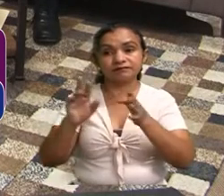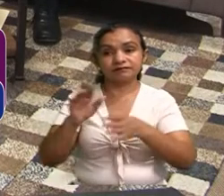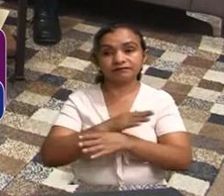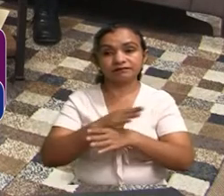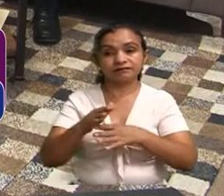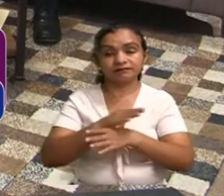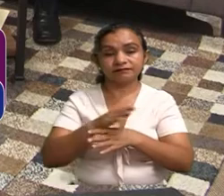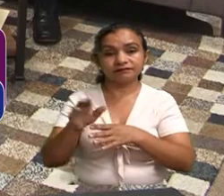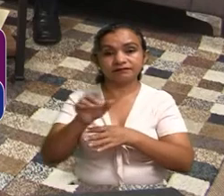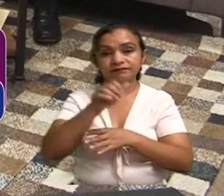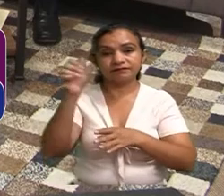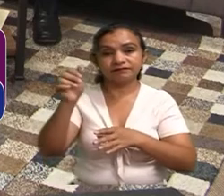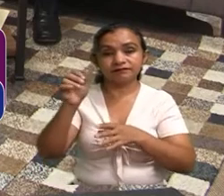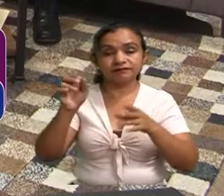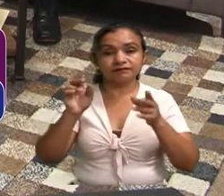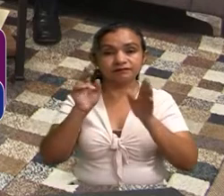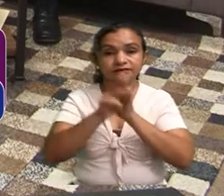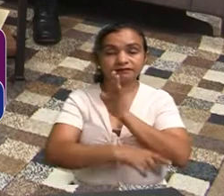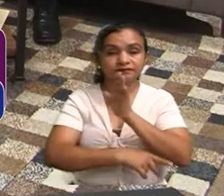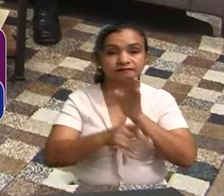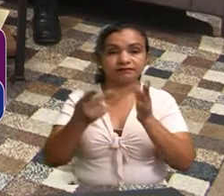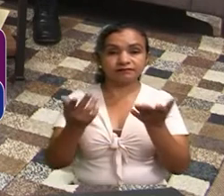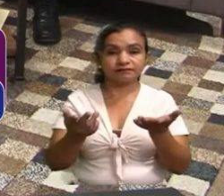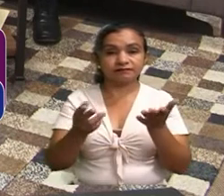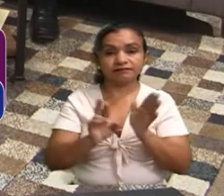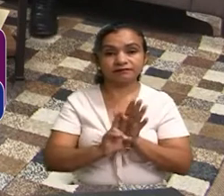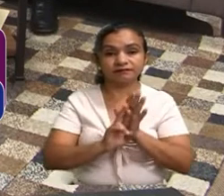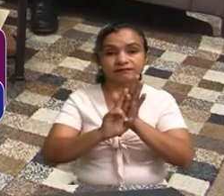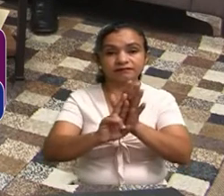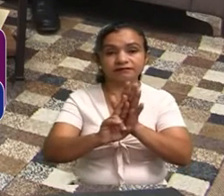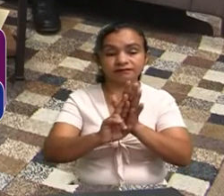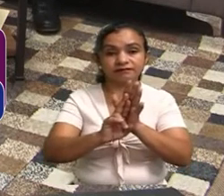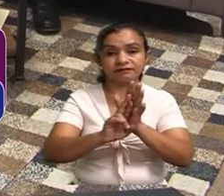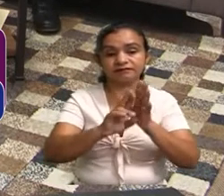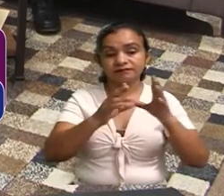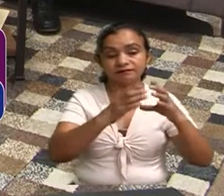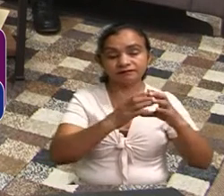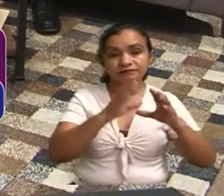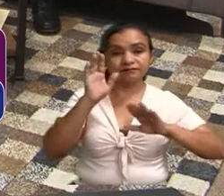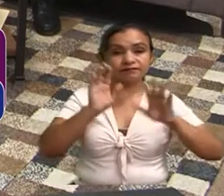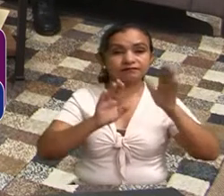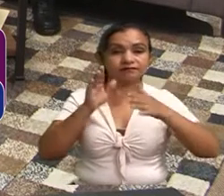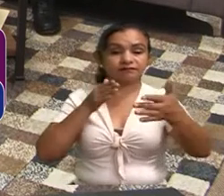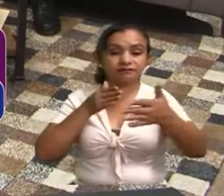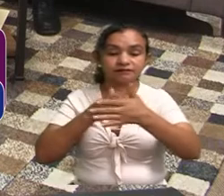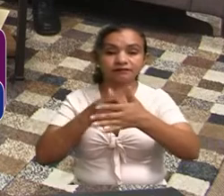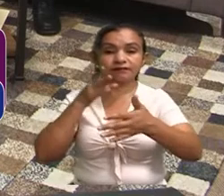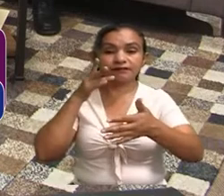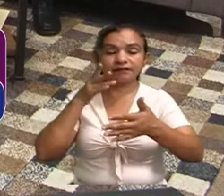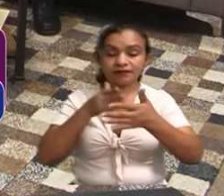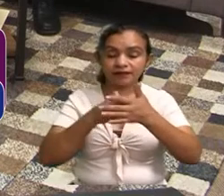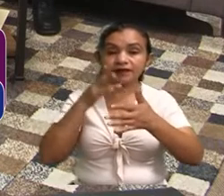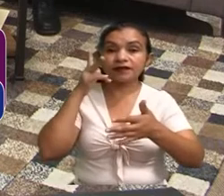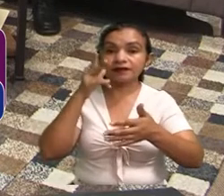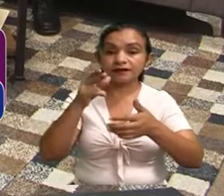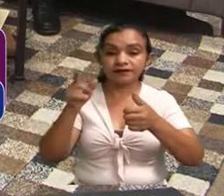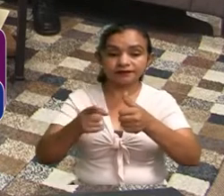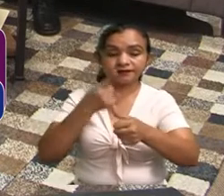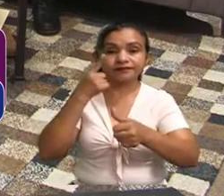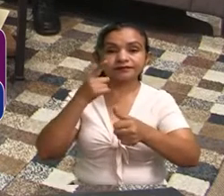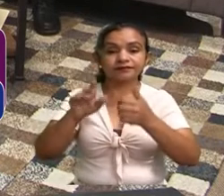lo que tienen los países que tenemos acá. Bueno, ya respuesta en donde la comunidad precisamente está inmersa, compañero Virgilio. Sí. Tenemos que hacer nuestra primera